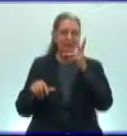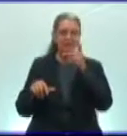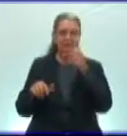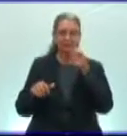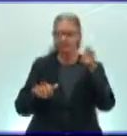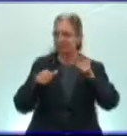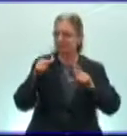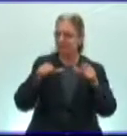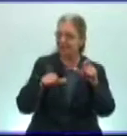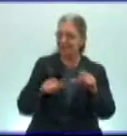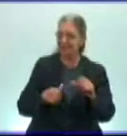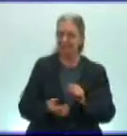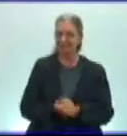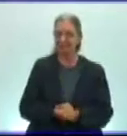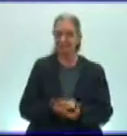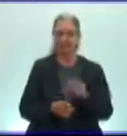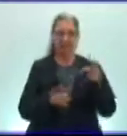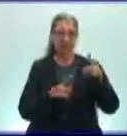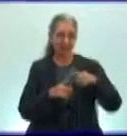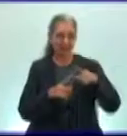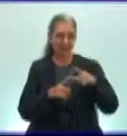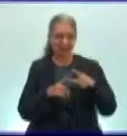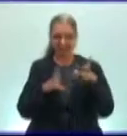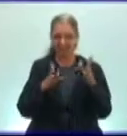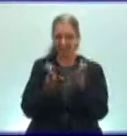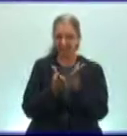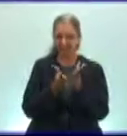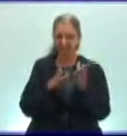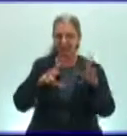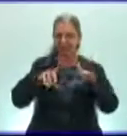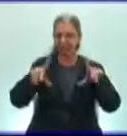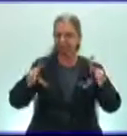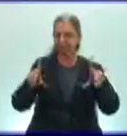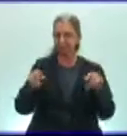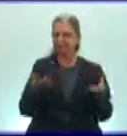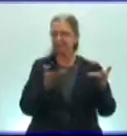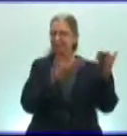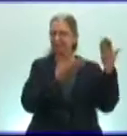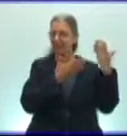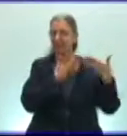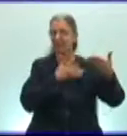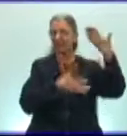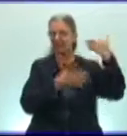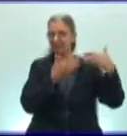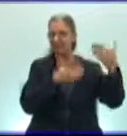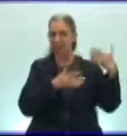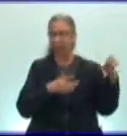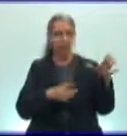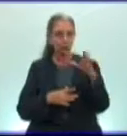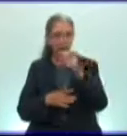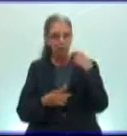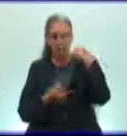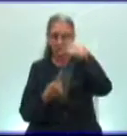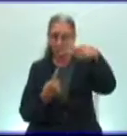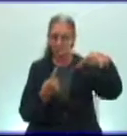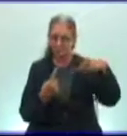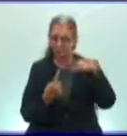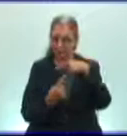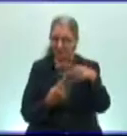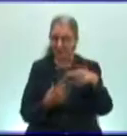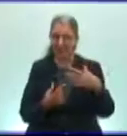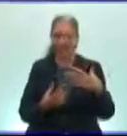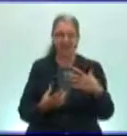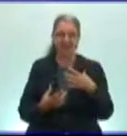la química. En teleclases anteriores vimos que todo lo que nos rodea, incluso nosotros mismos,